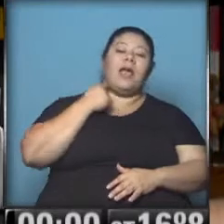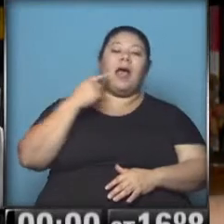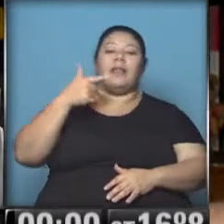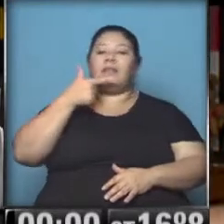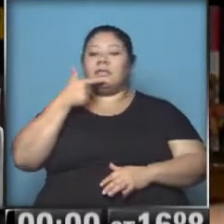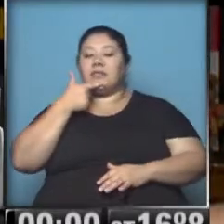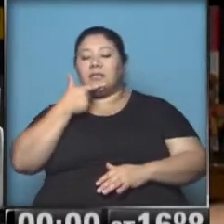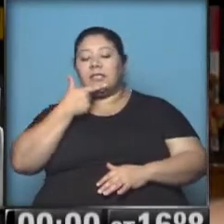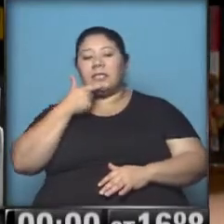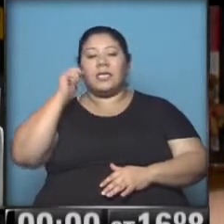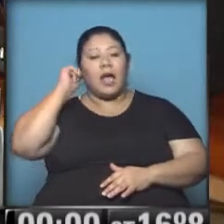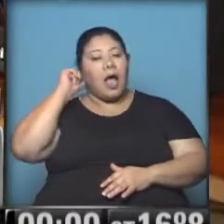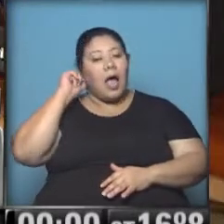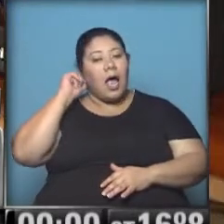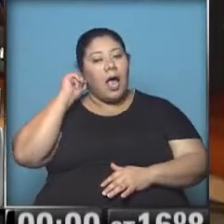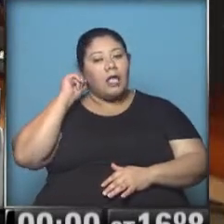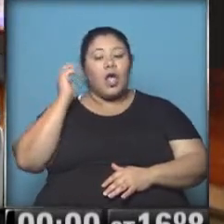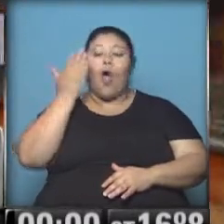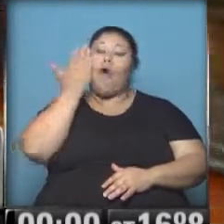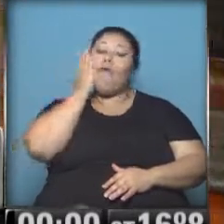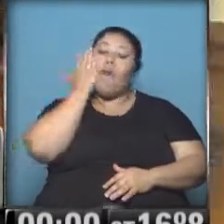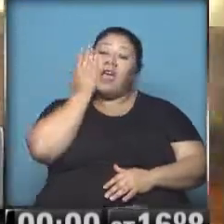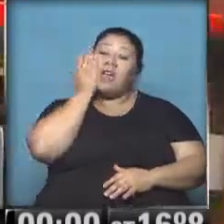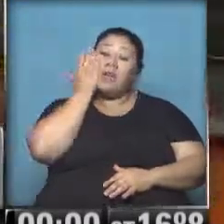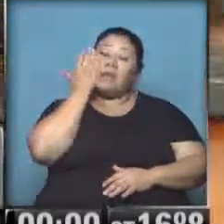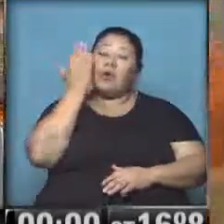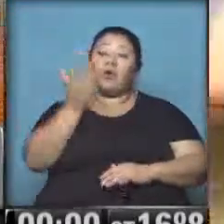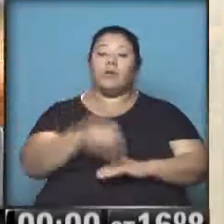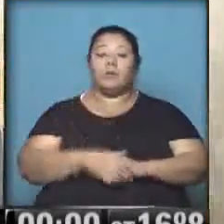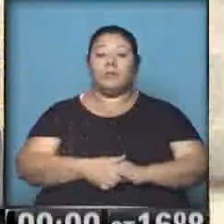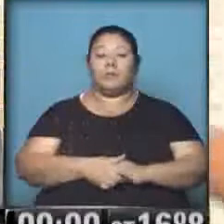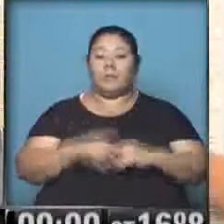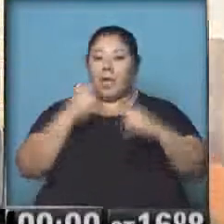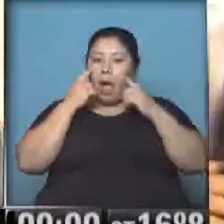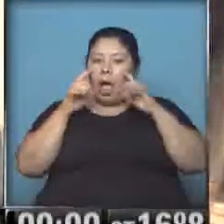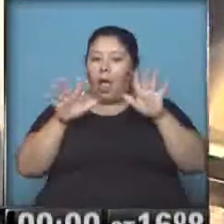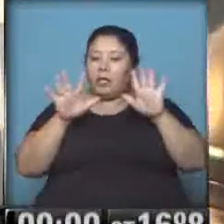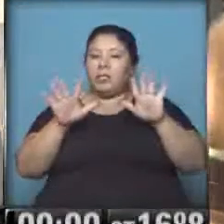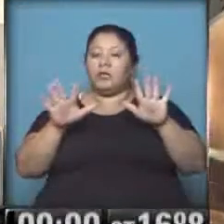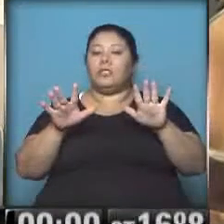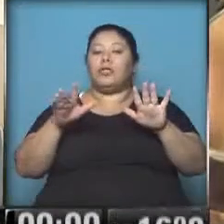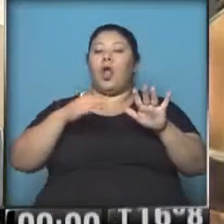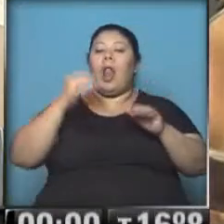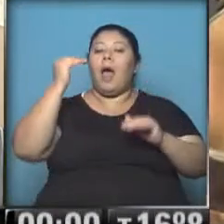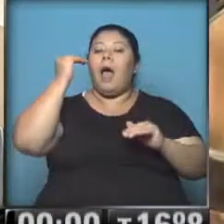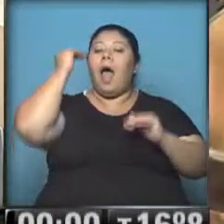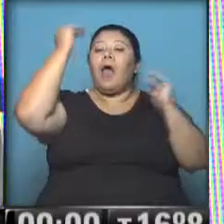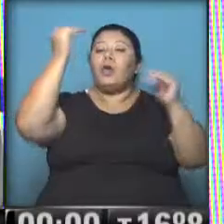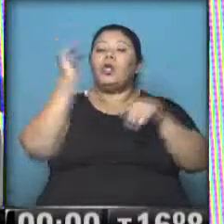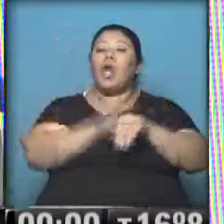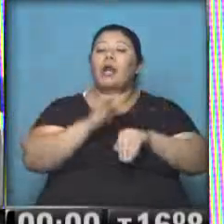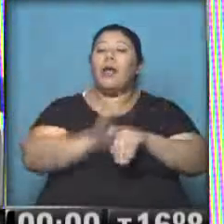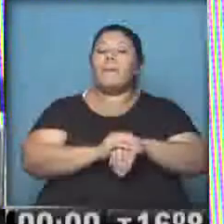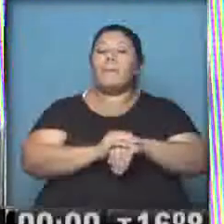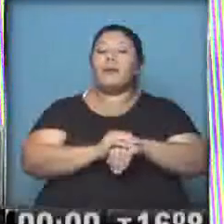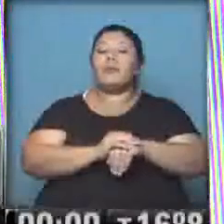Argentina la más popular es Facebook. Lo que sí nos debe llamar a la atención a los adultos es el hecho de la cantidad